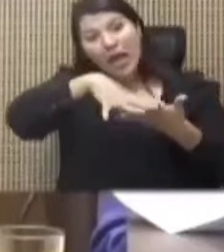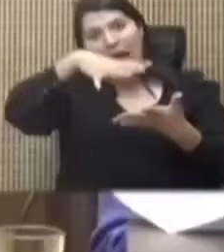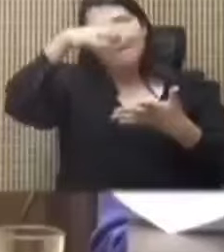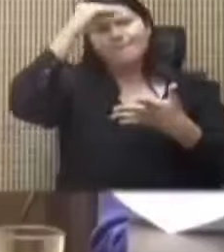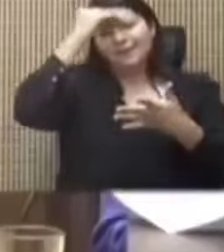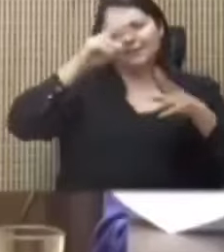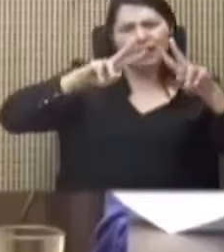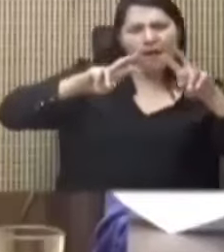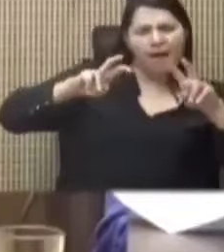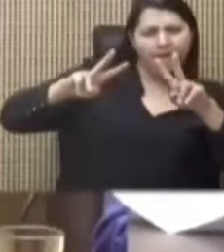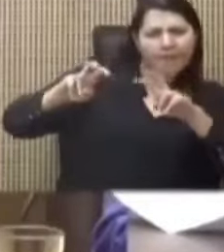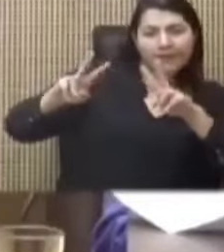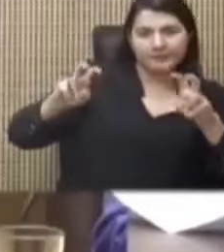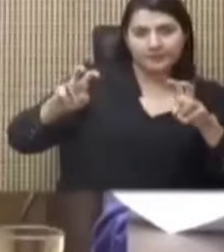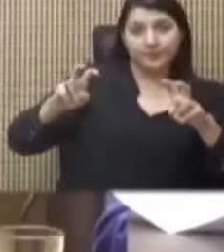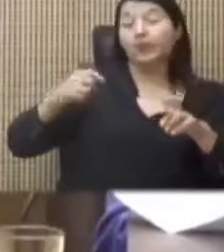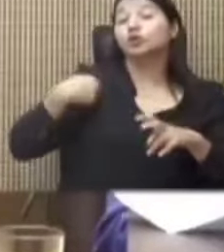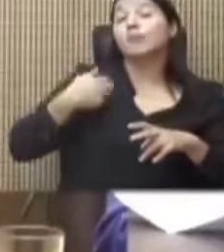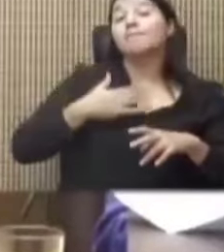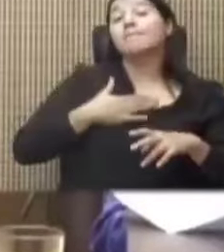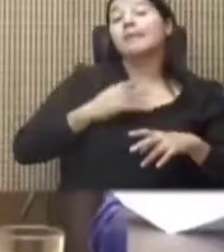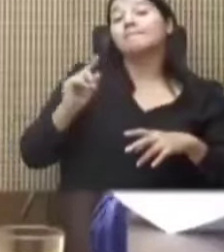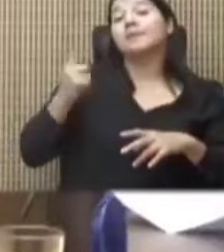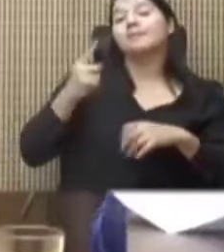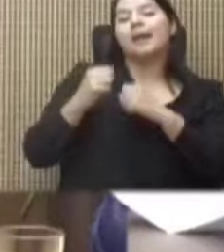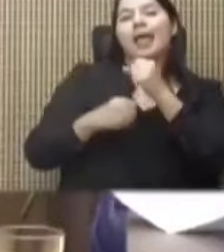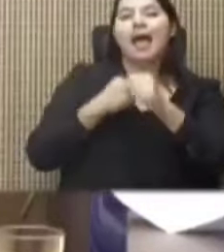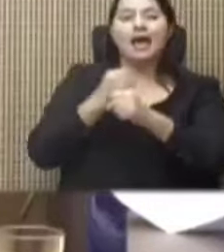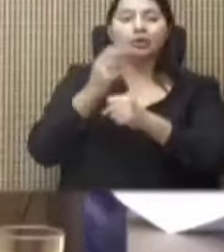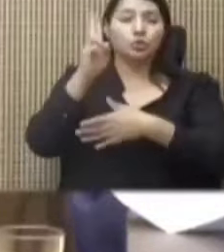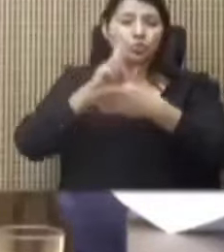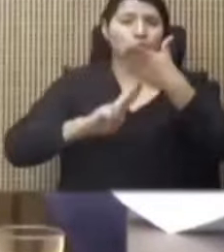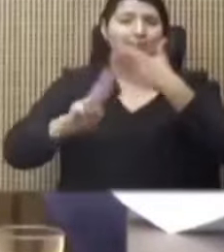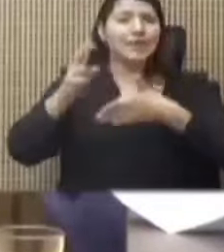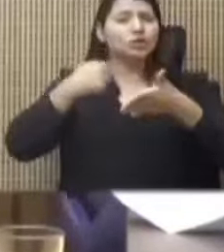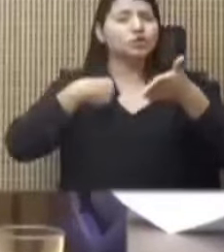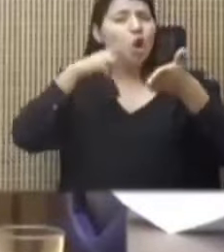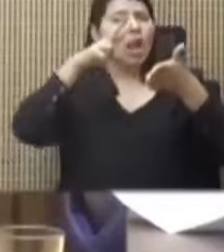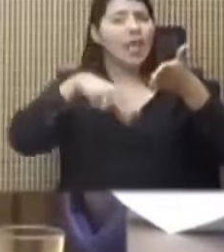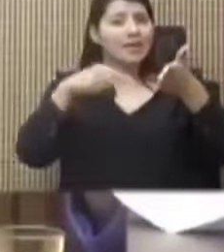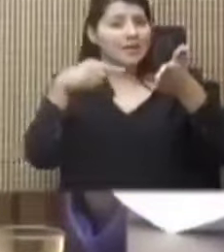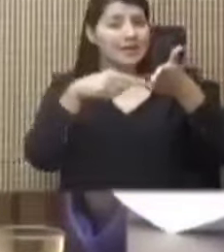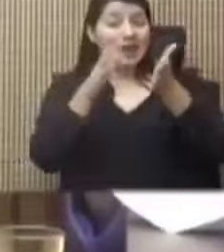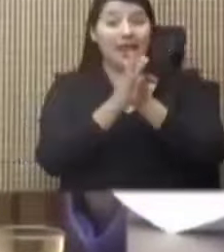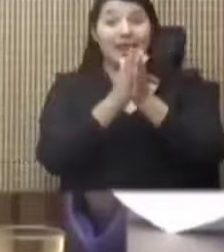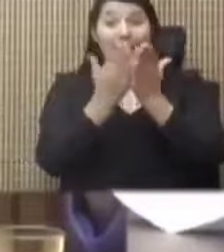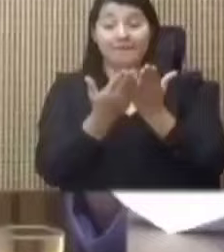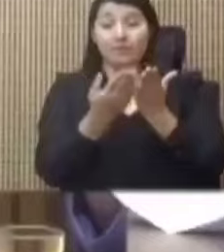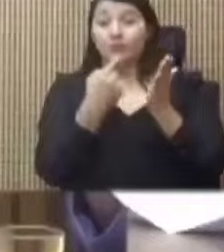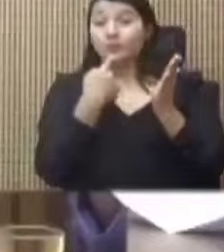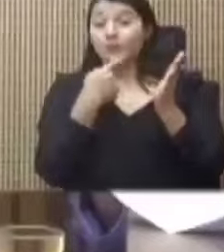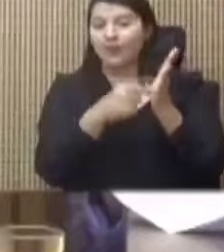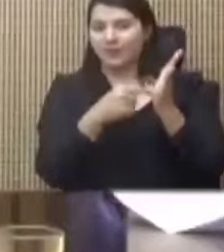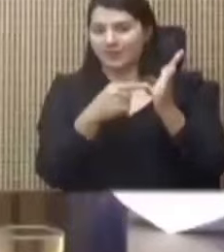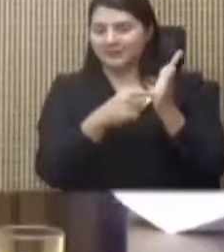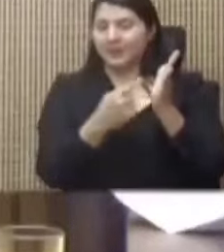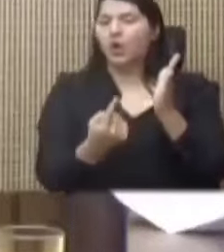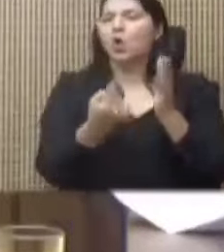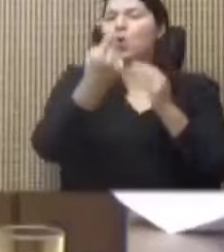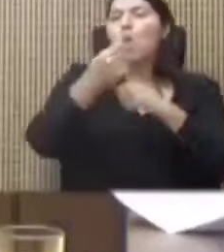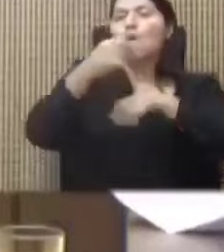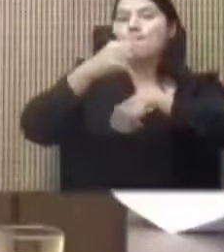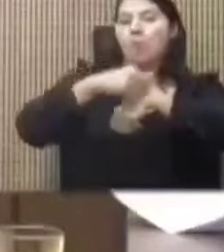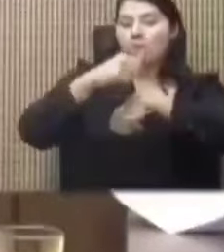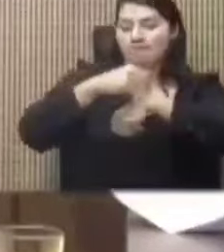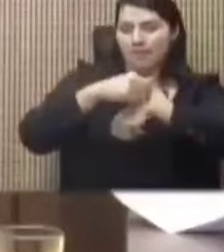había leído justo en primer año de universidad, que era un libro donde decía que uno de los momentos en